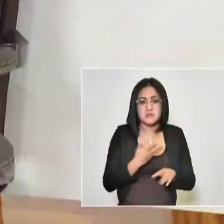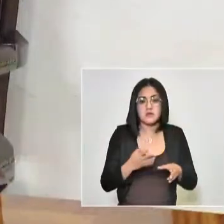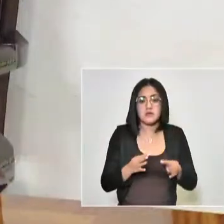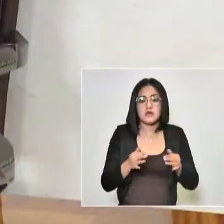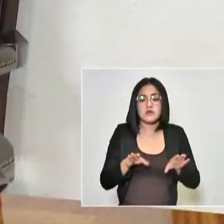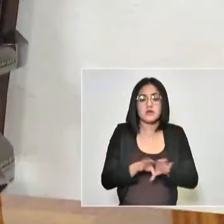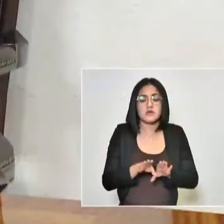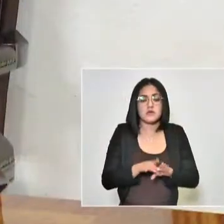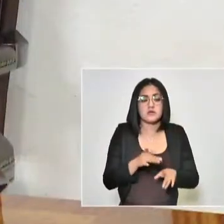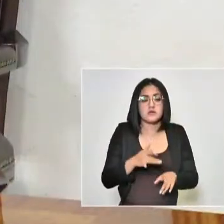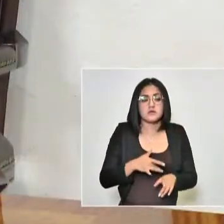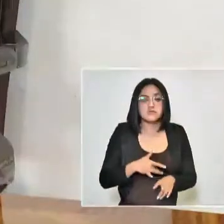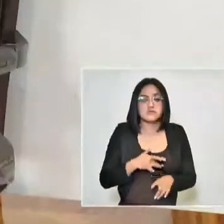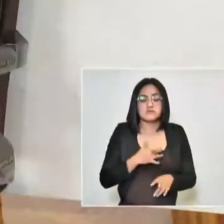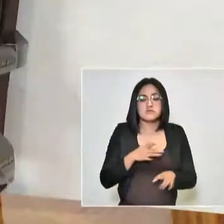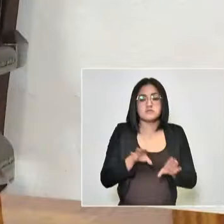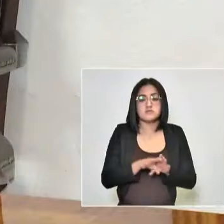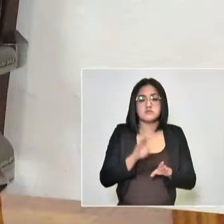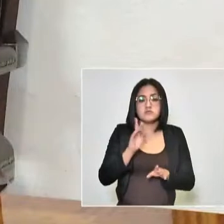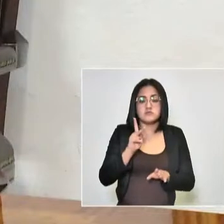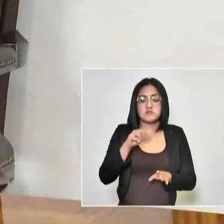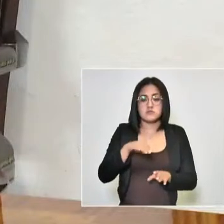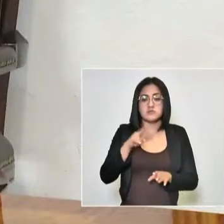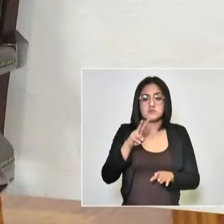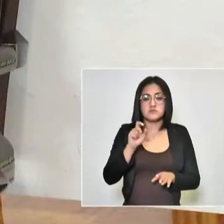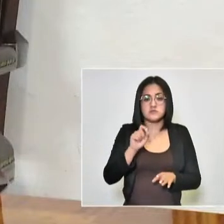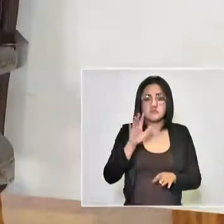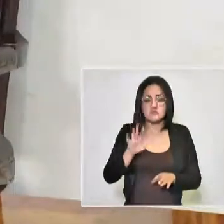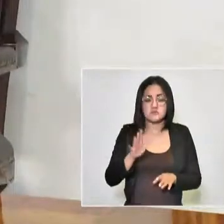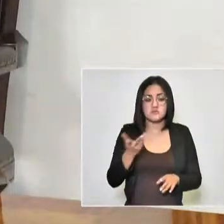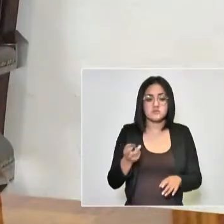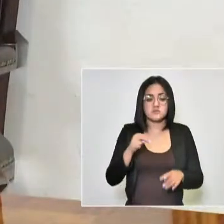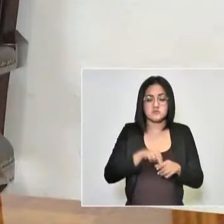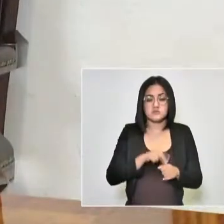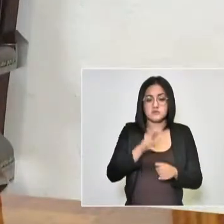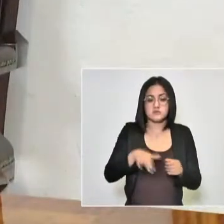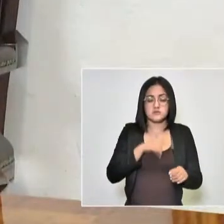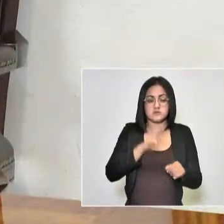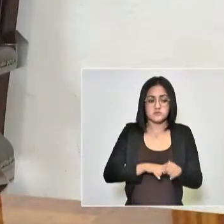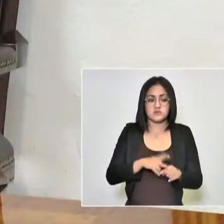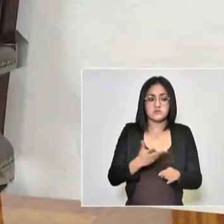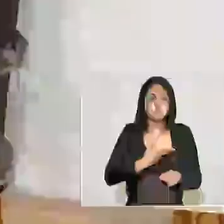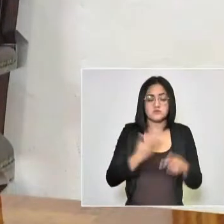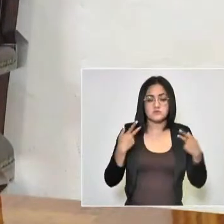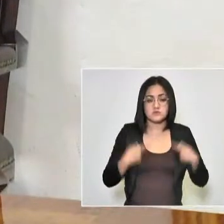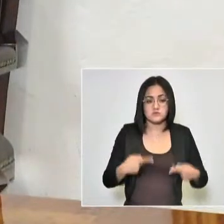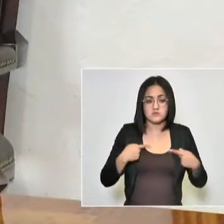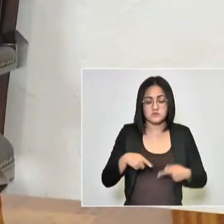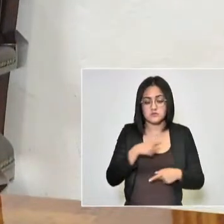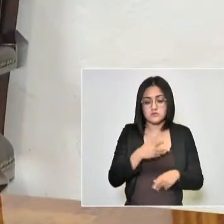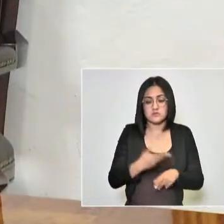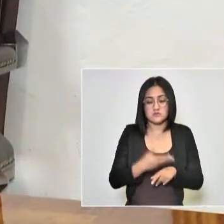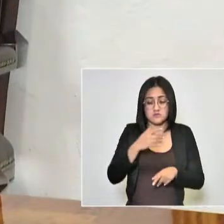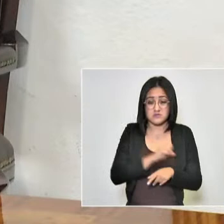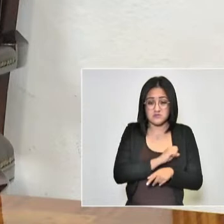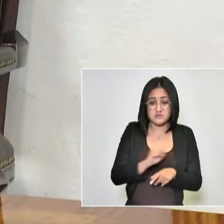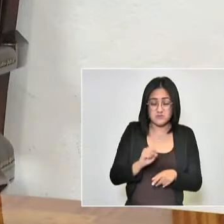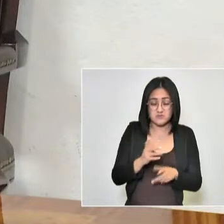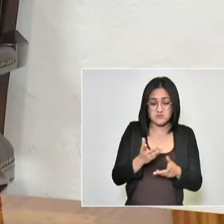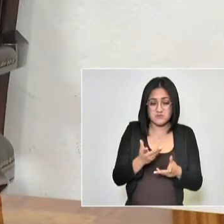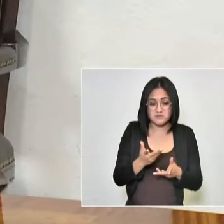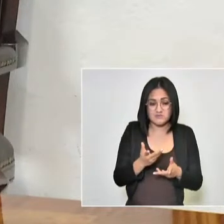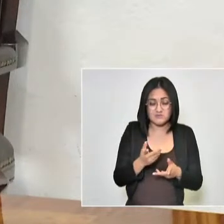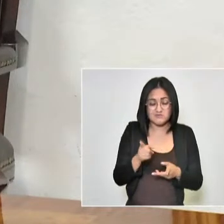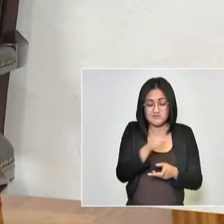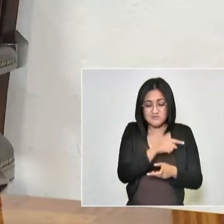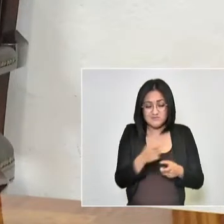con partículas PM10 y PM2.5 en calidad regular. Por lo tanto, gente muy sensible al tema de